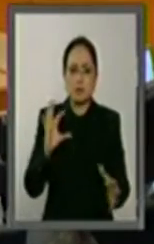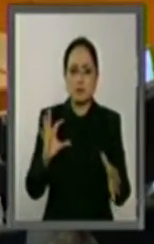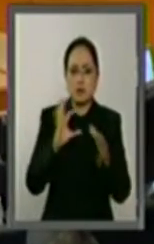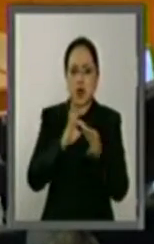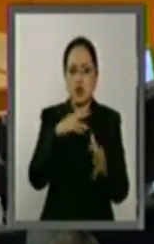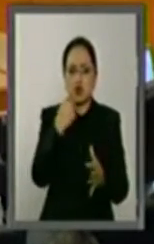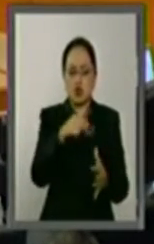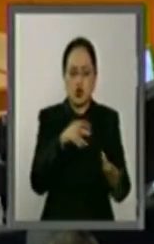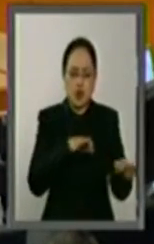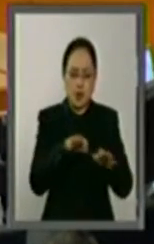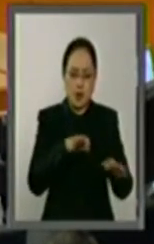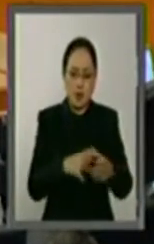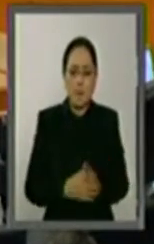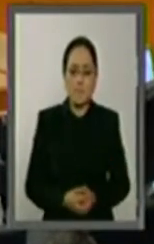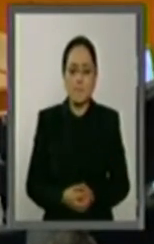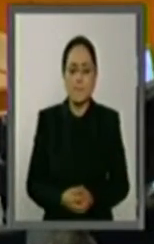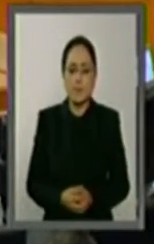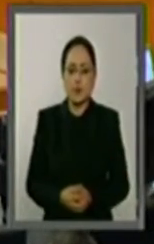función.